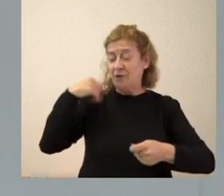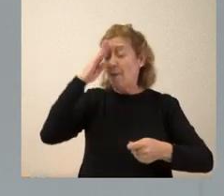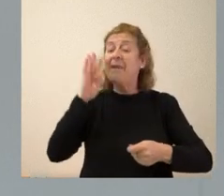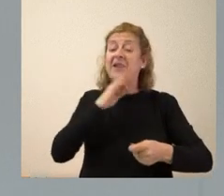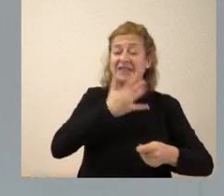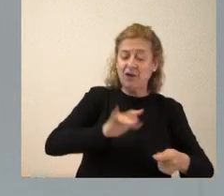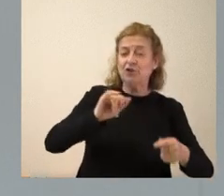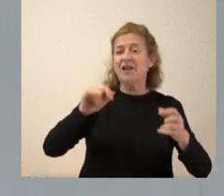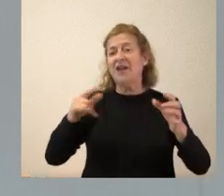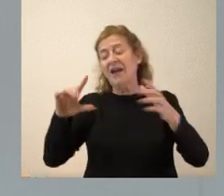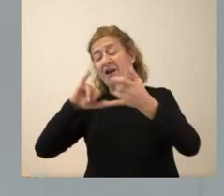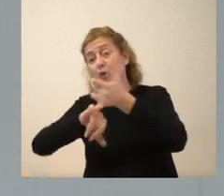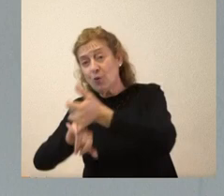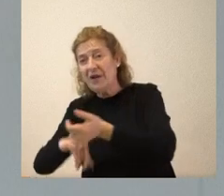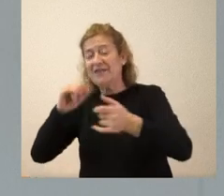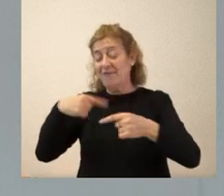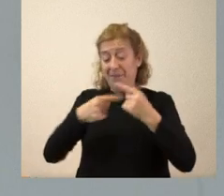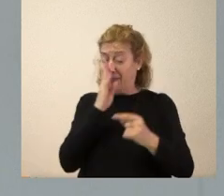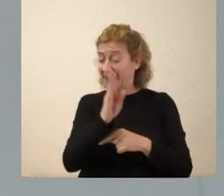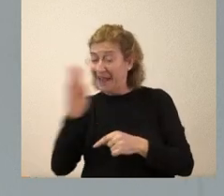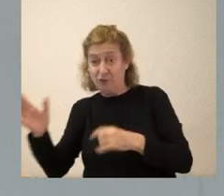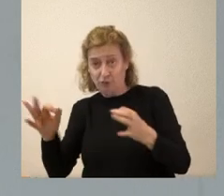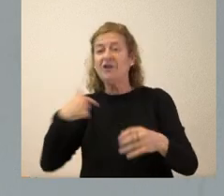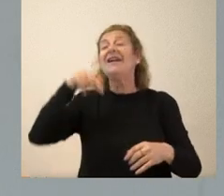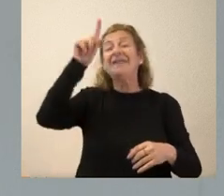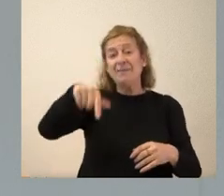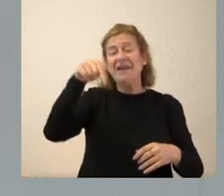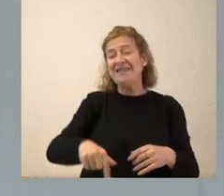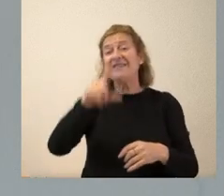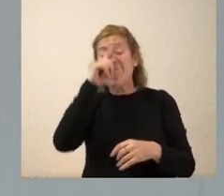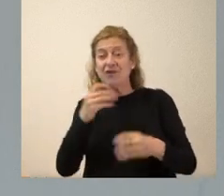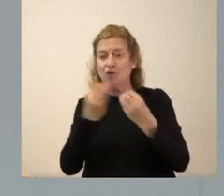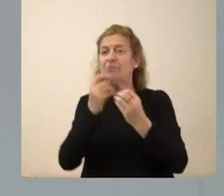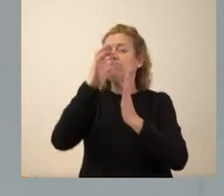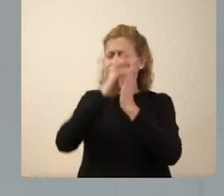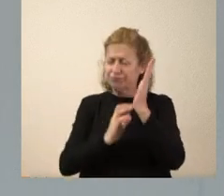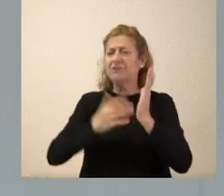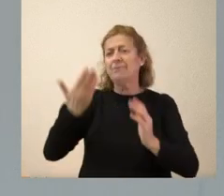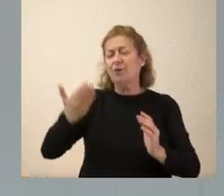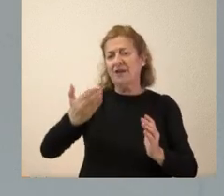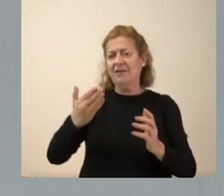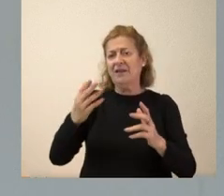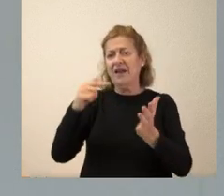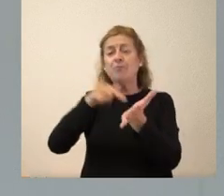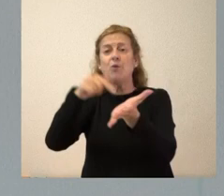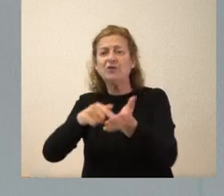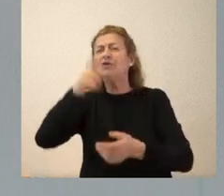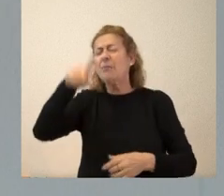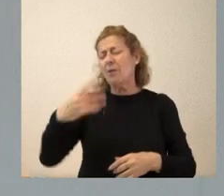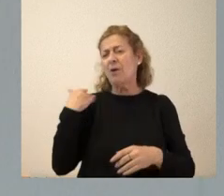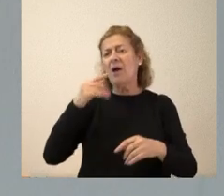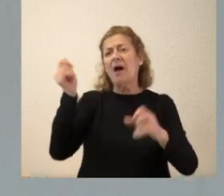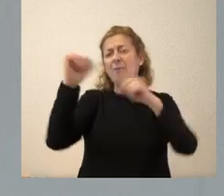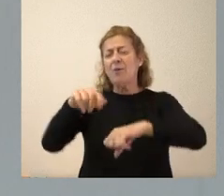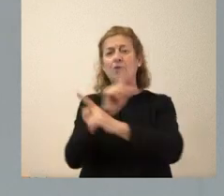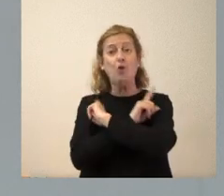cónyuges entre familiares directos En definitiva lo hemos hecho también este año con una importante reducción de impuestos que se aprobó en el mes de noviembre que